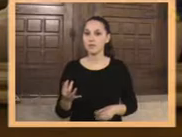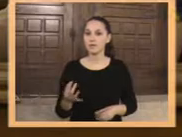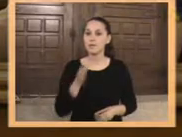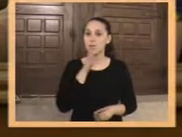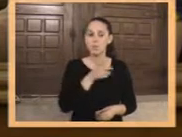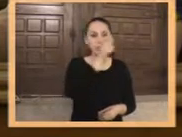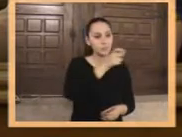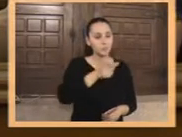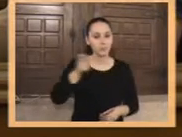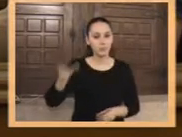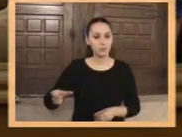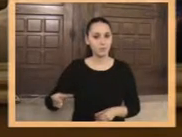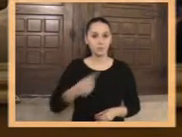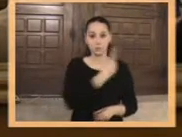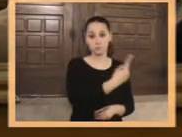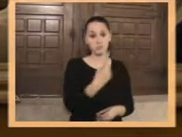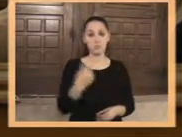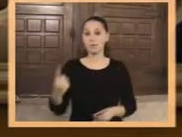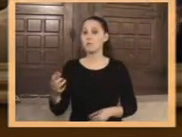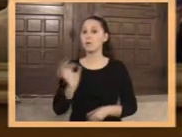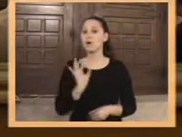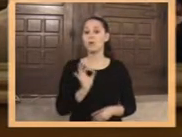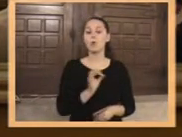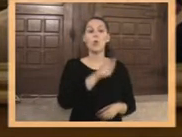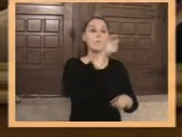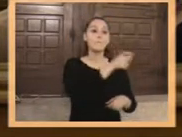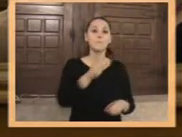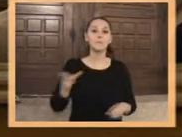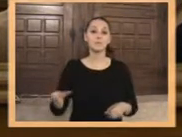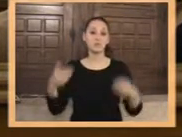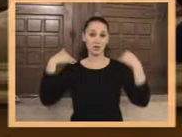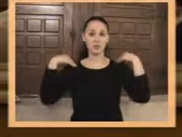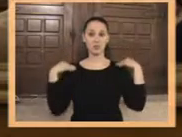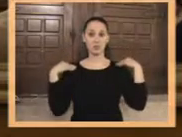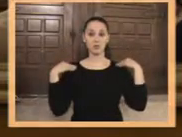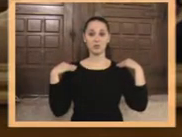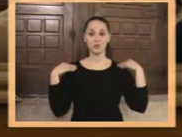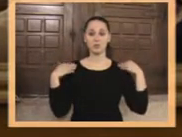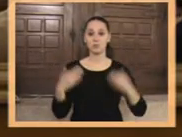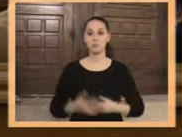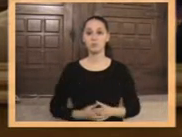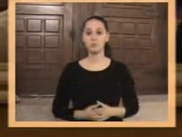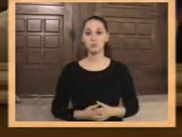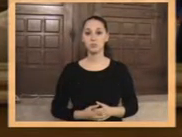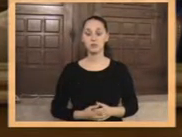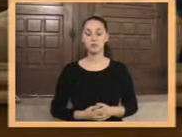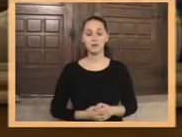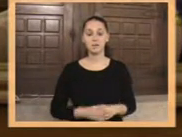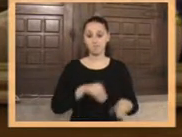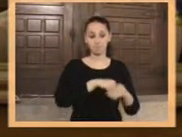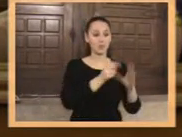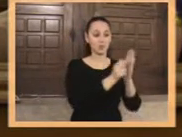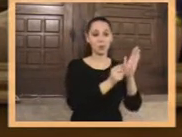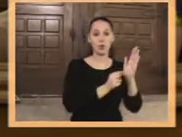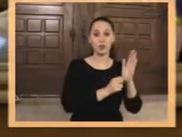como personas individuales, como las propias personas implicadas, ¿no? En esta propia ordenanza, ¿no?